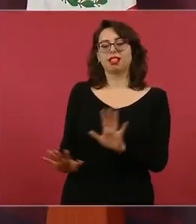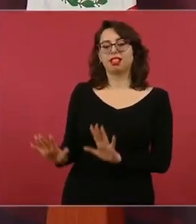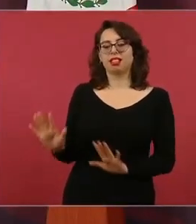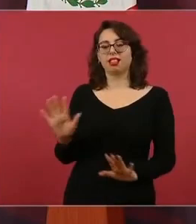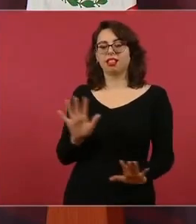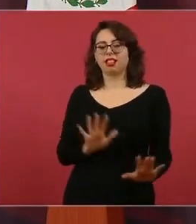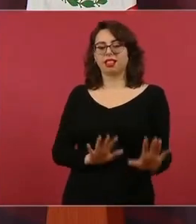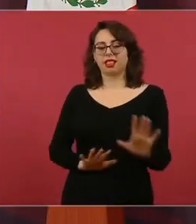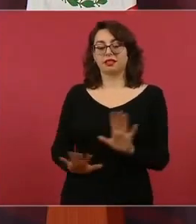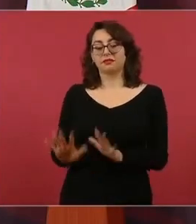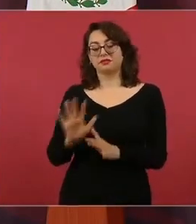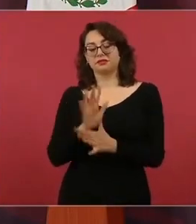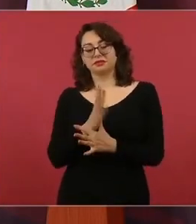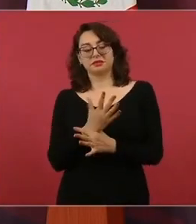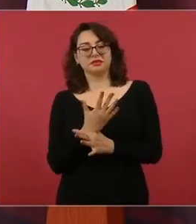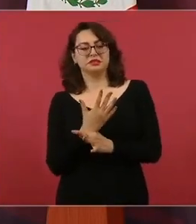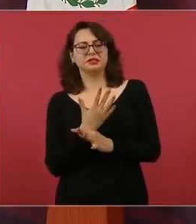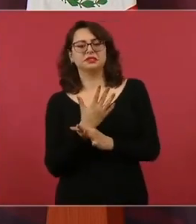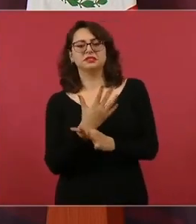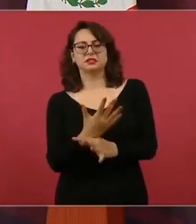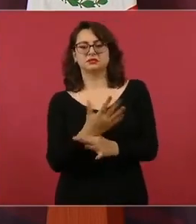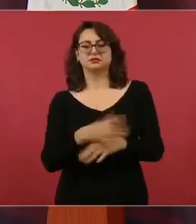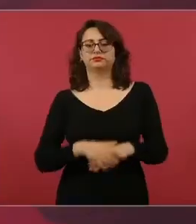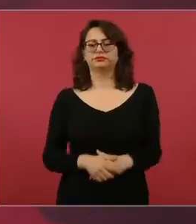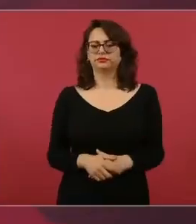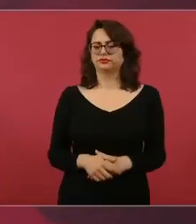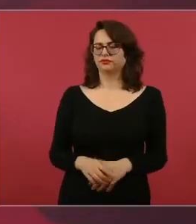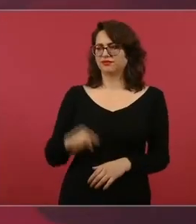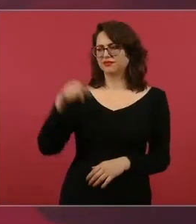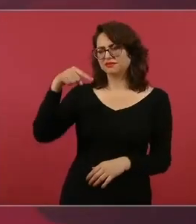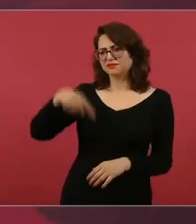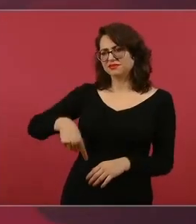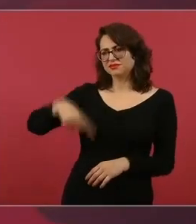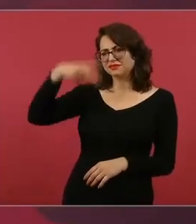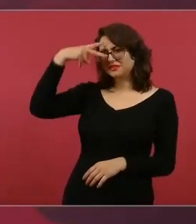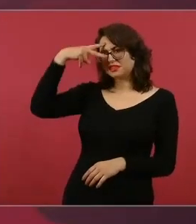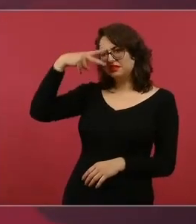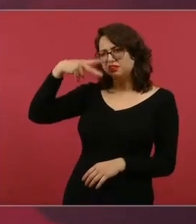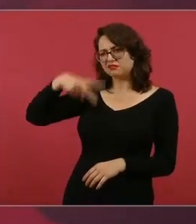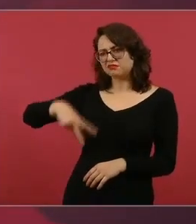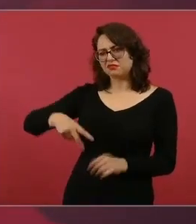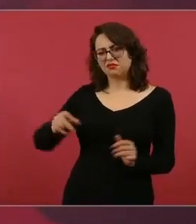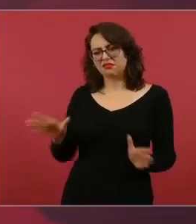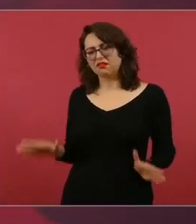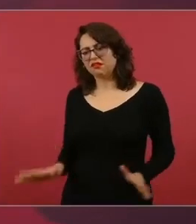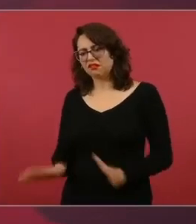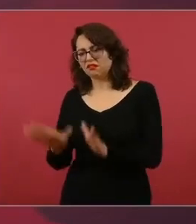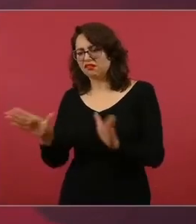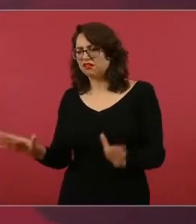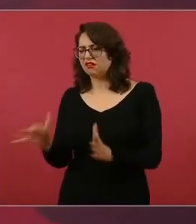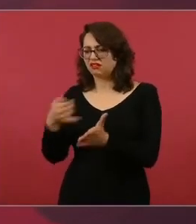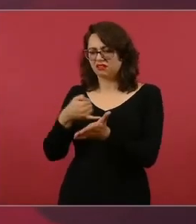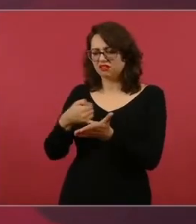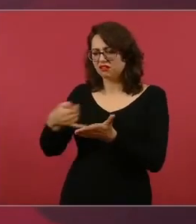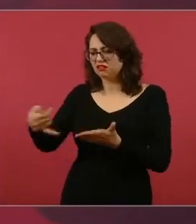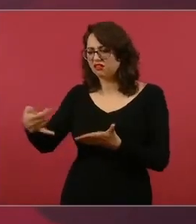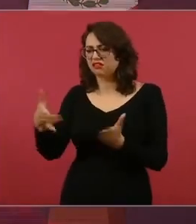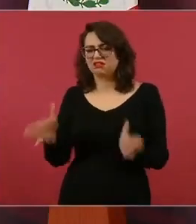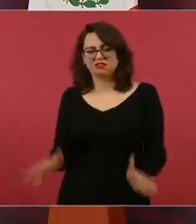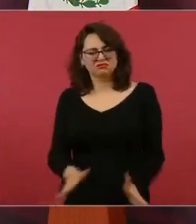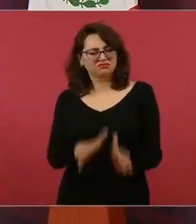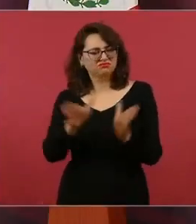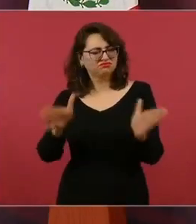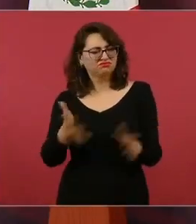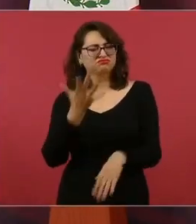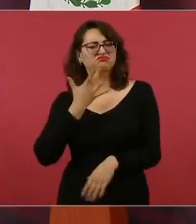se impulsaba la producción en México si en un mundo globalizado podíamos comprar